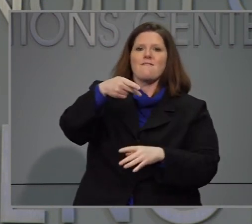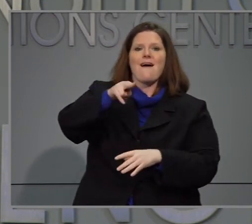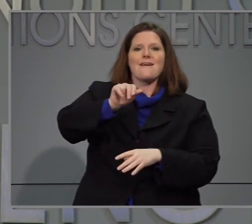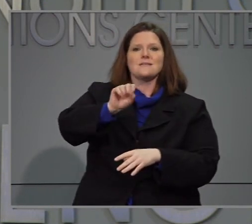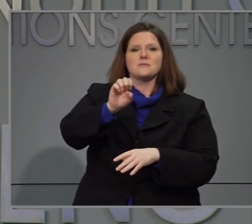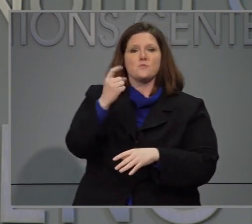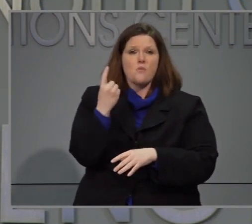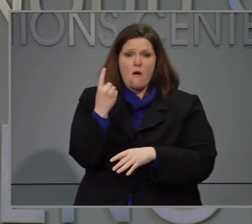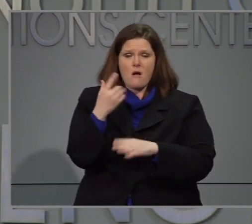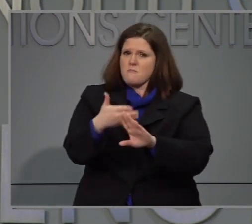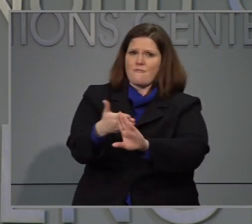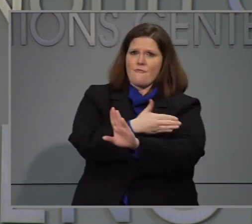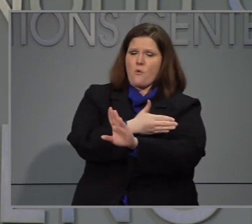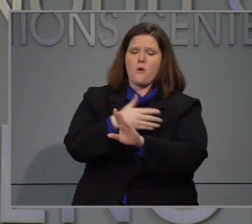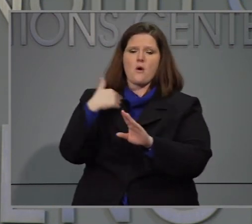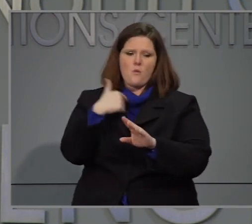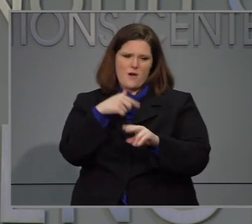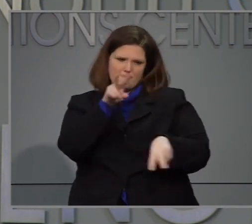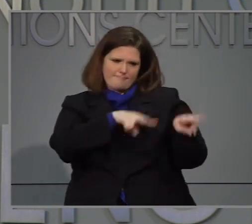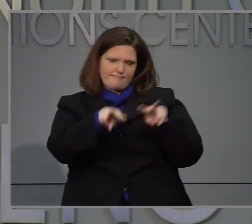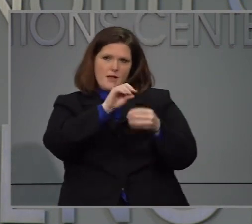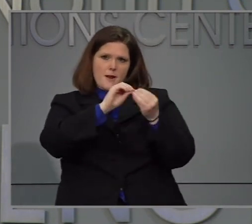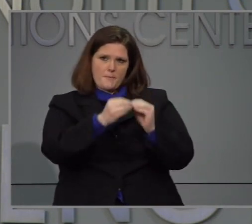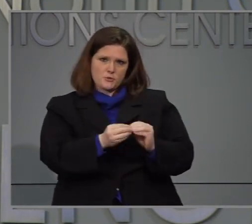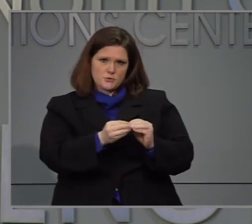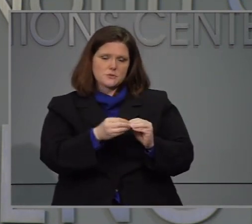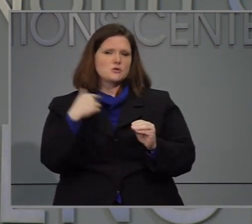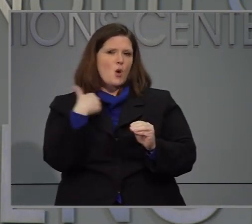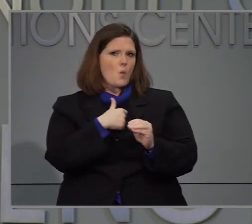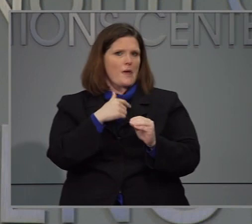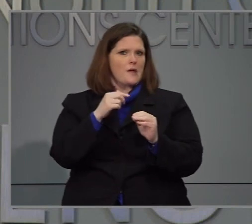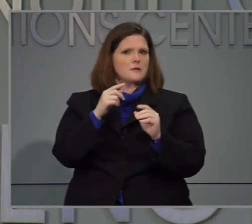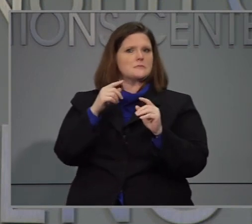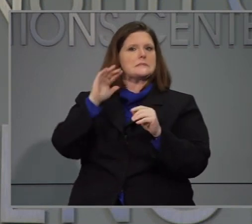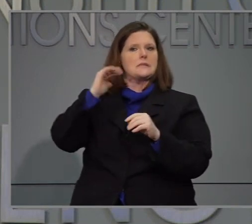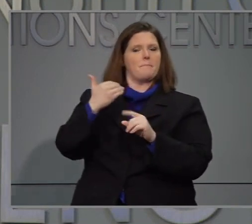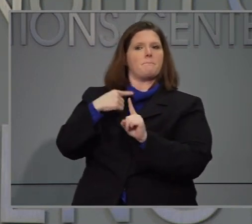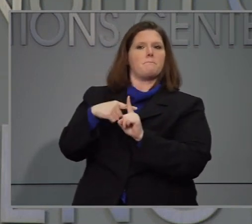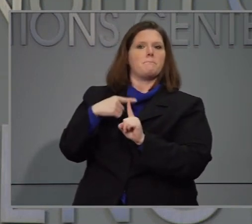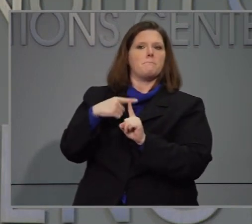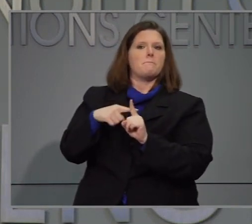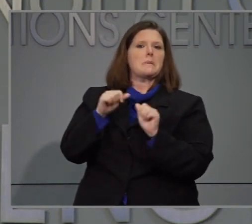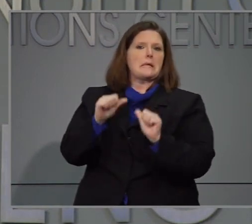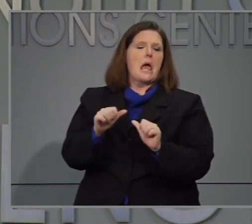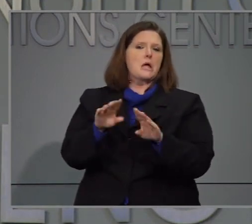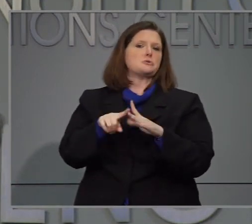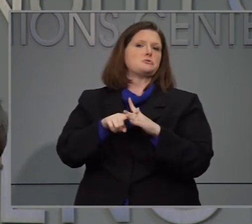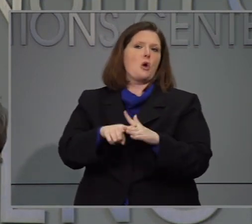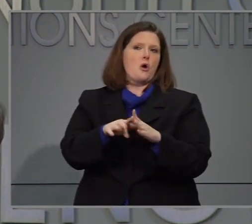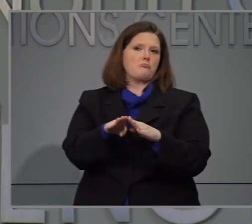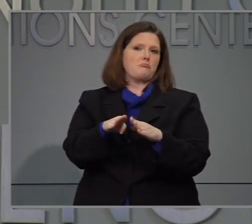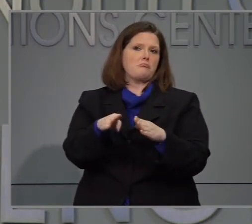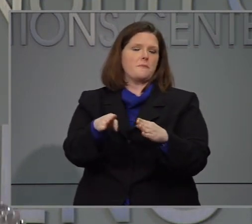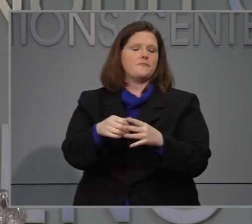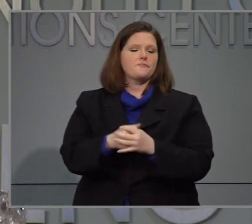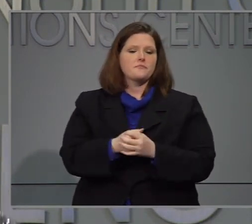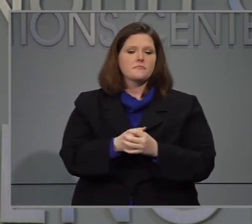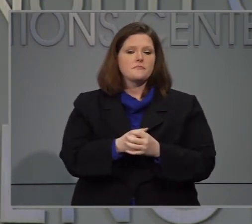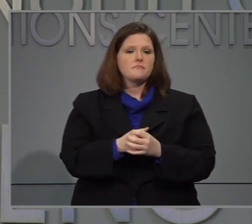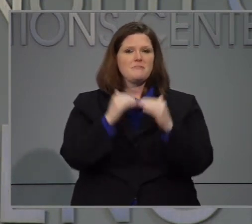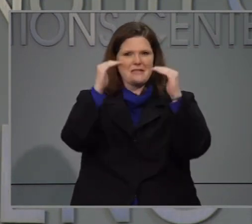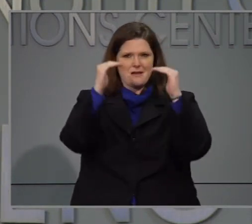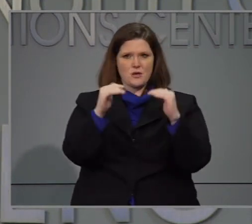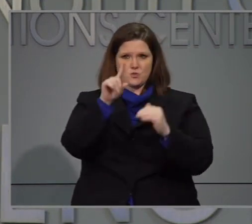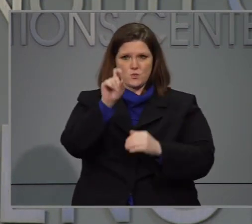momento estamos optimistas de que lo podremos hacer. Gracias.